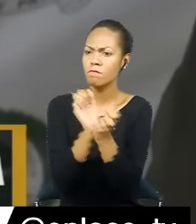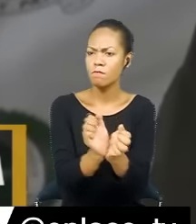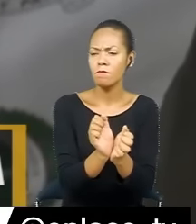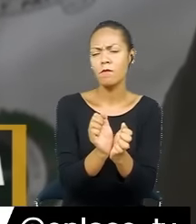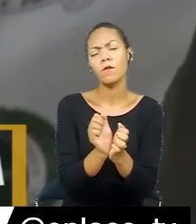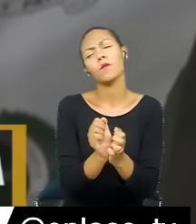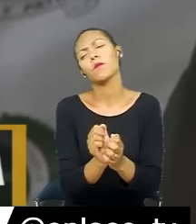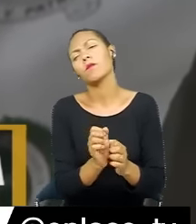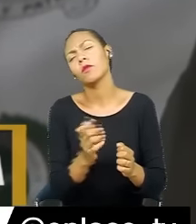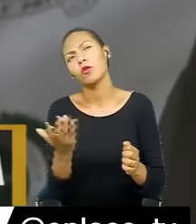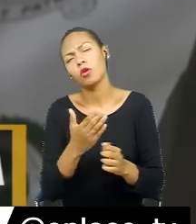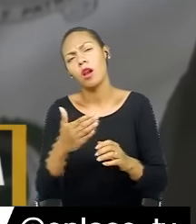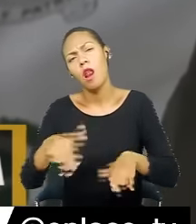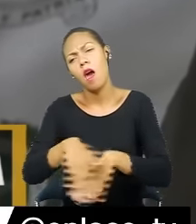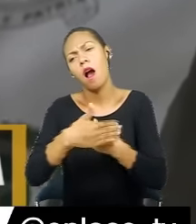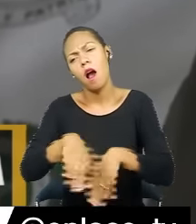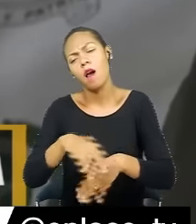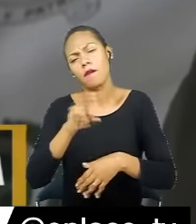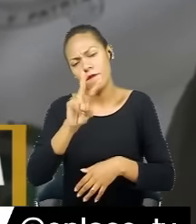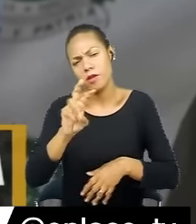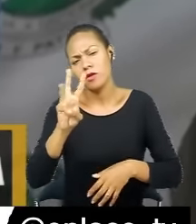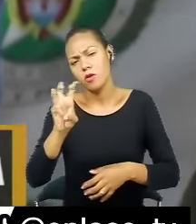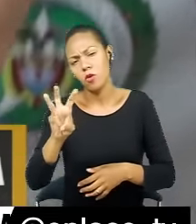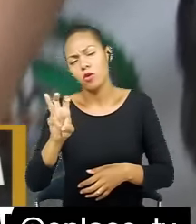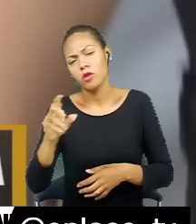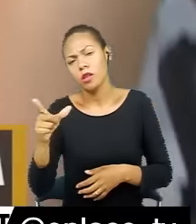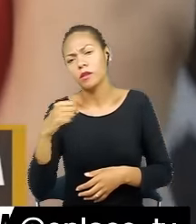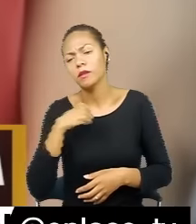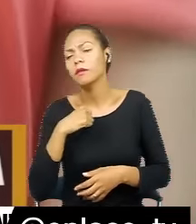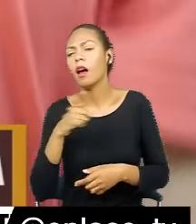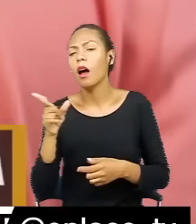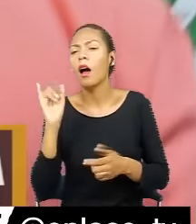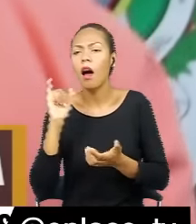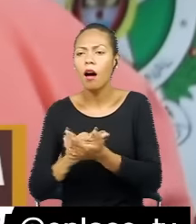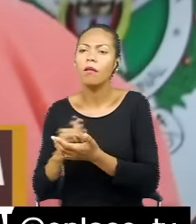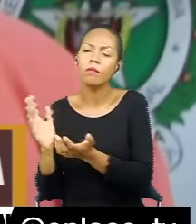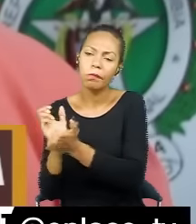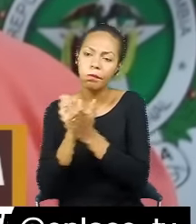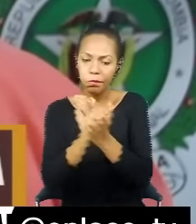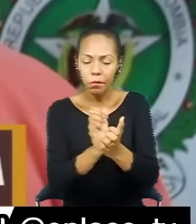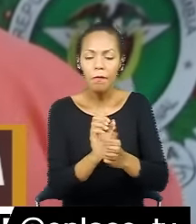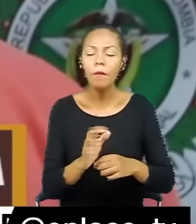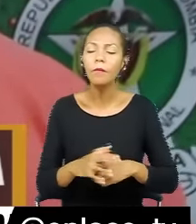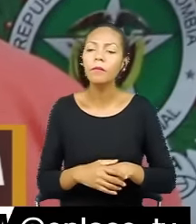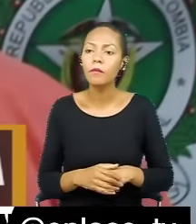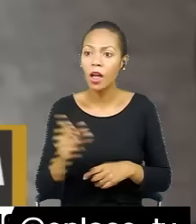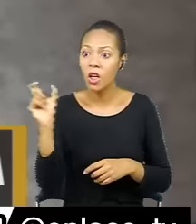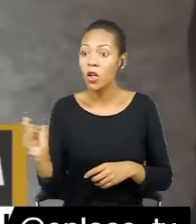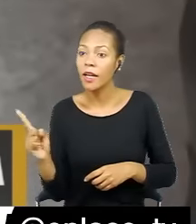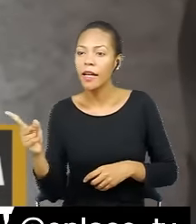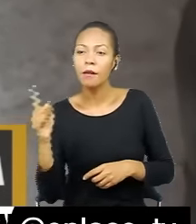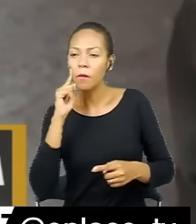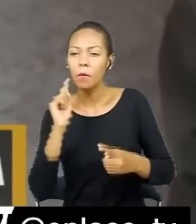la 28 en el sector que se conoce como Haz de Copas. Esta persona pretendía salir de la